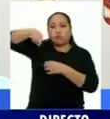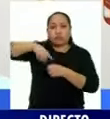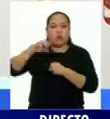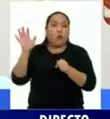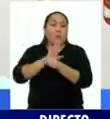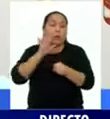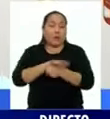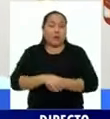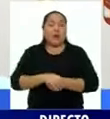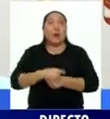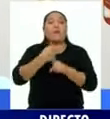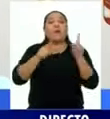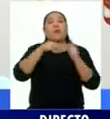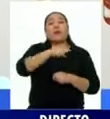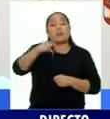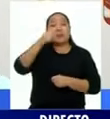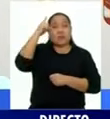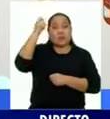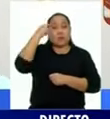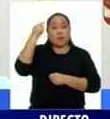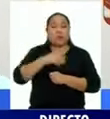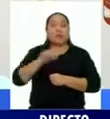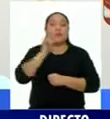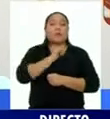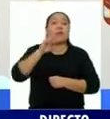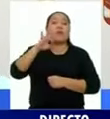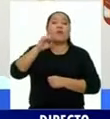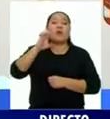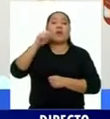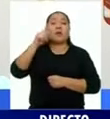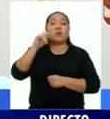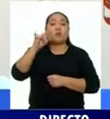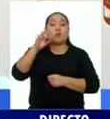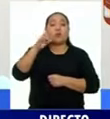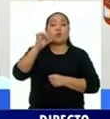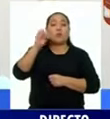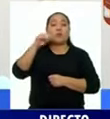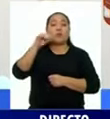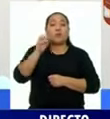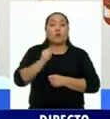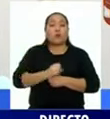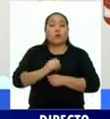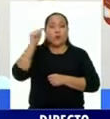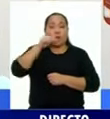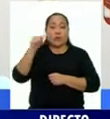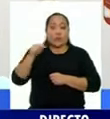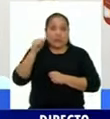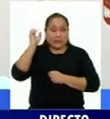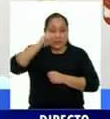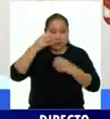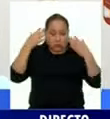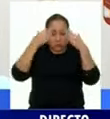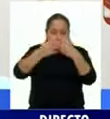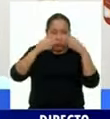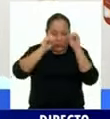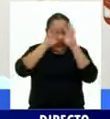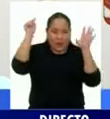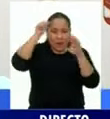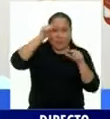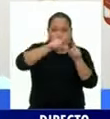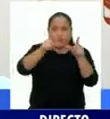felizmente estas políticas tipo FAE Turismo sí han sido específicas para estos sectores y de lo que